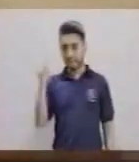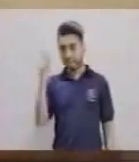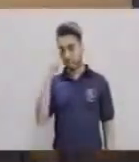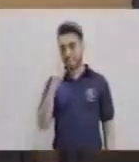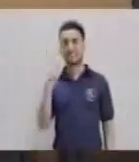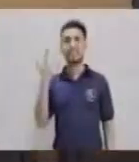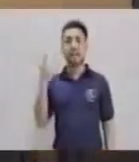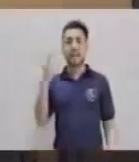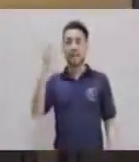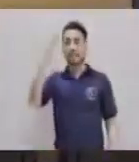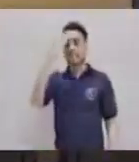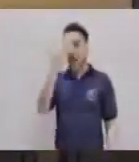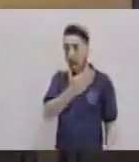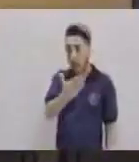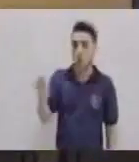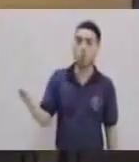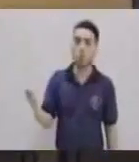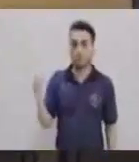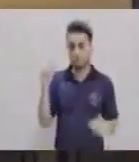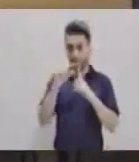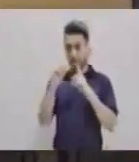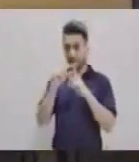saludo.